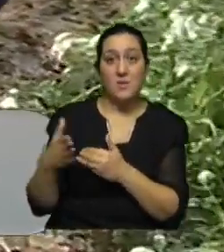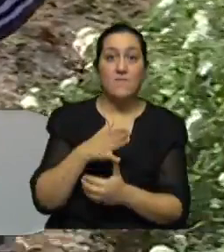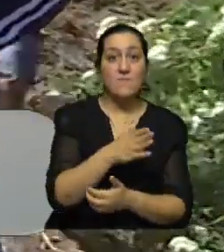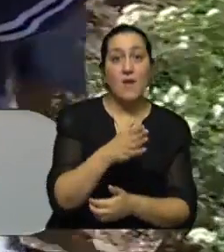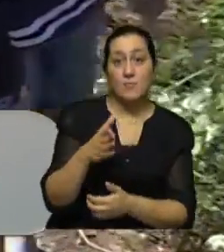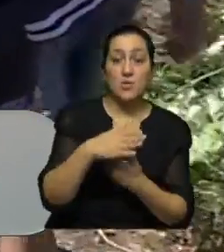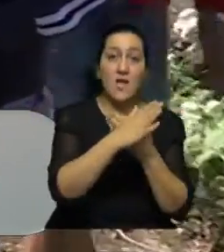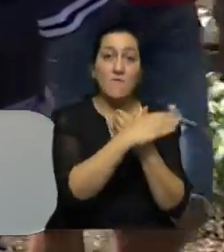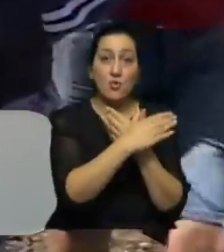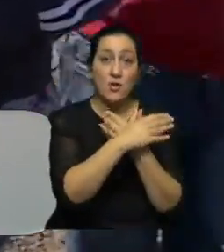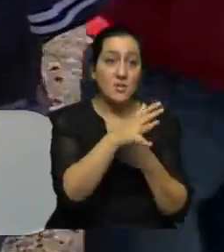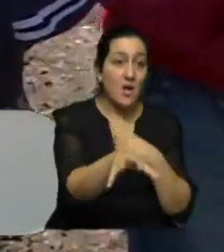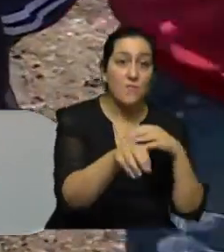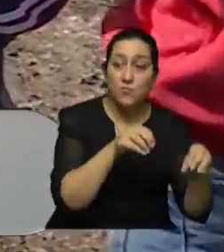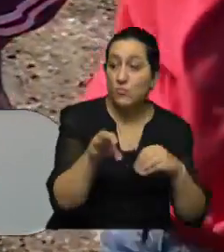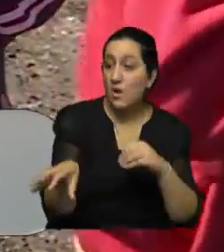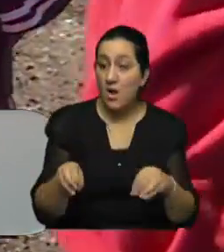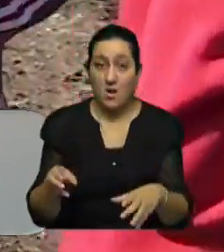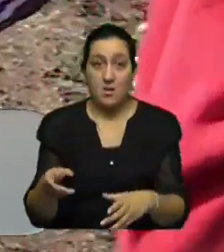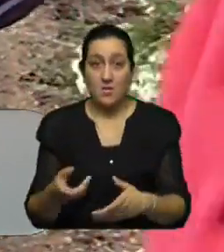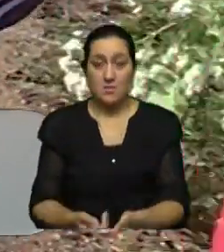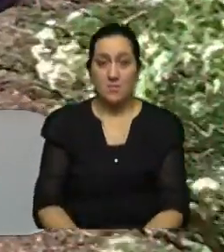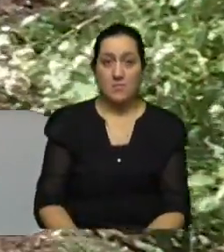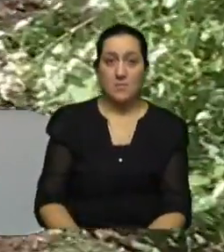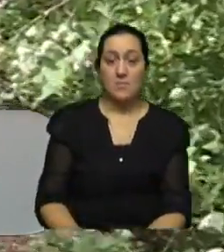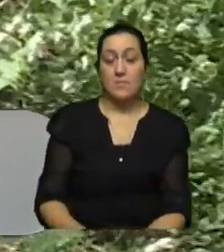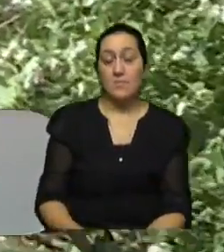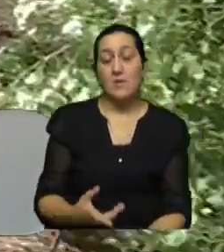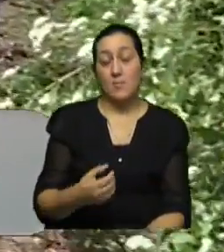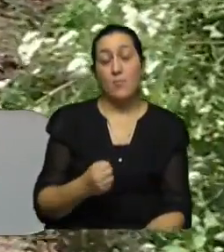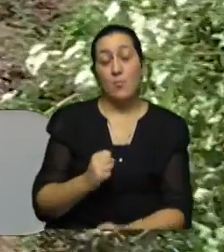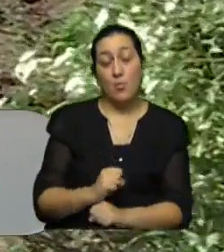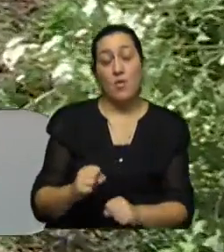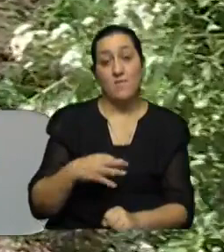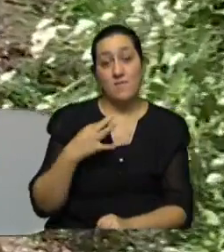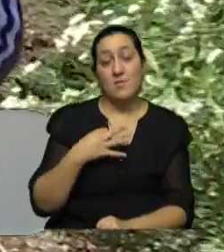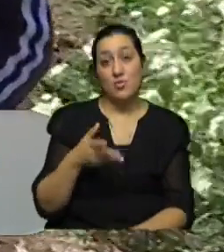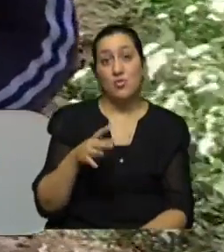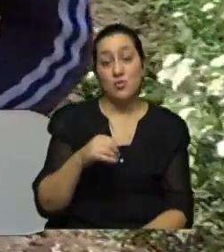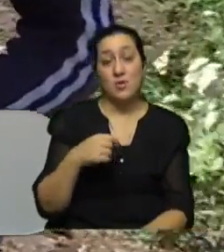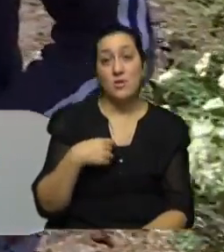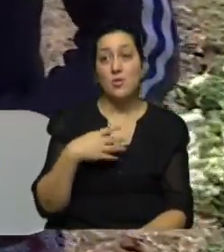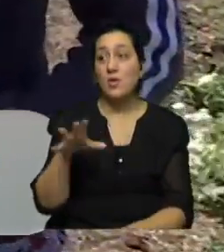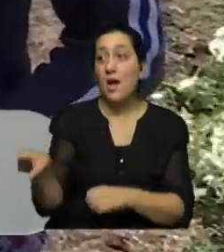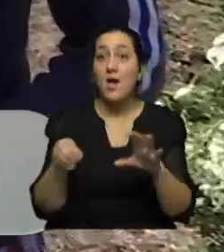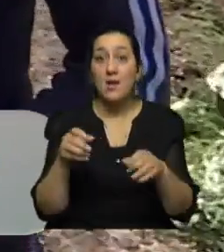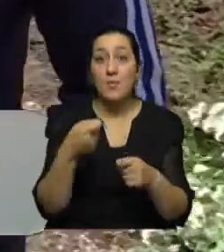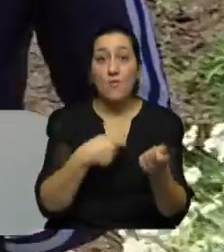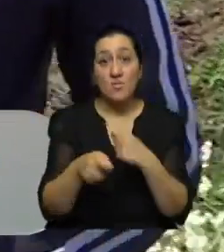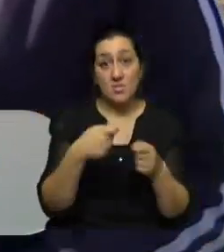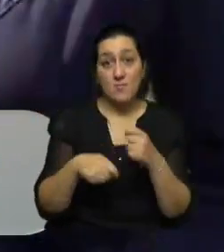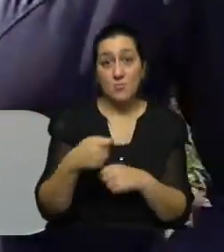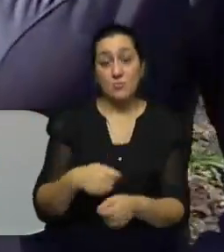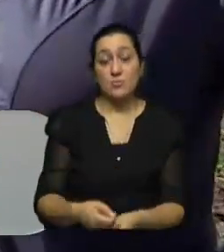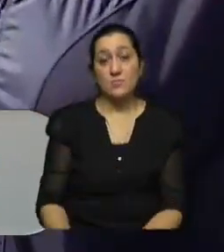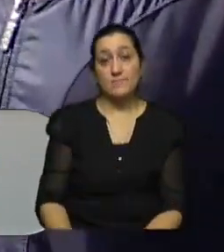las volquetas a reciclar para el bien de subsistir todos los días. Lo que hacemos se los vende en la feria los sábados, domingos y los miércoles.